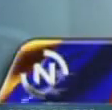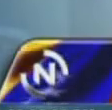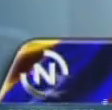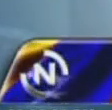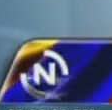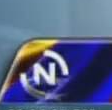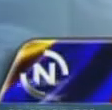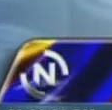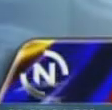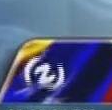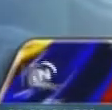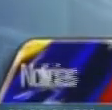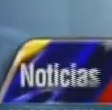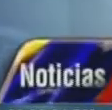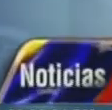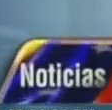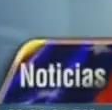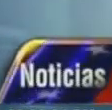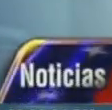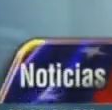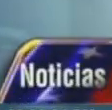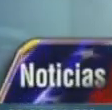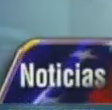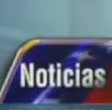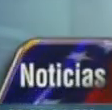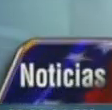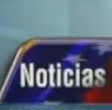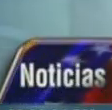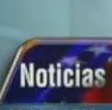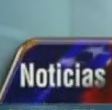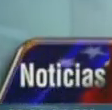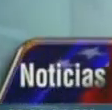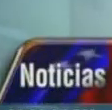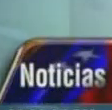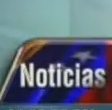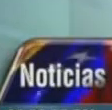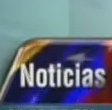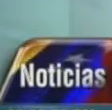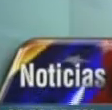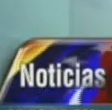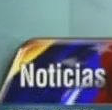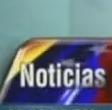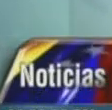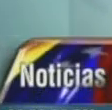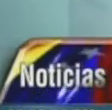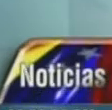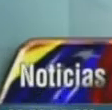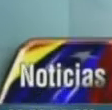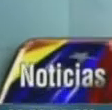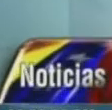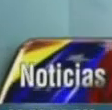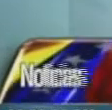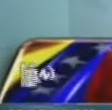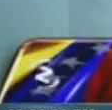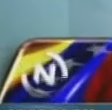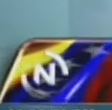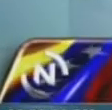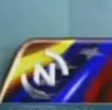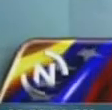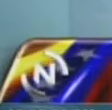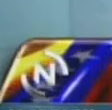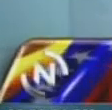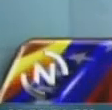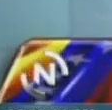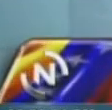Y de inmediato hacemos un contacto con nuestro compañero Luis Ugas, quien se encuentra en la sede de Salud Chacao, donde ingresaron los tres funcionarios heridos por grupos terroristas